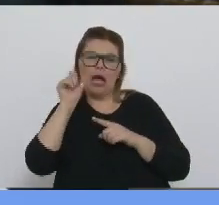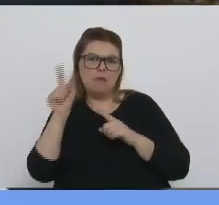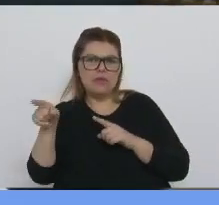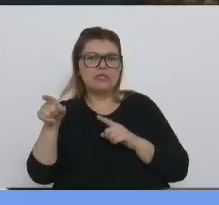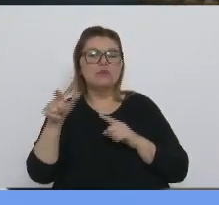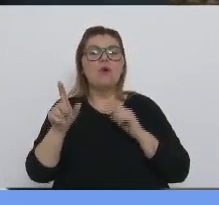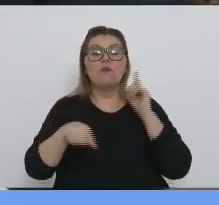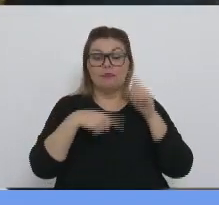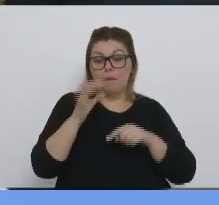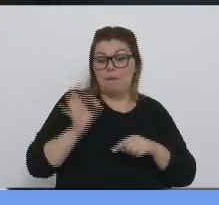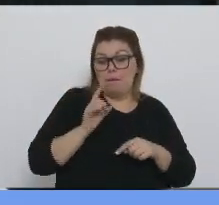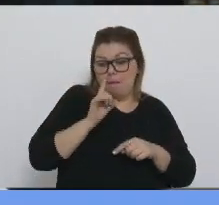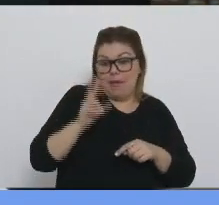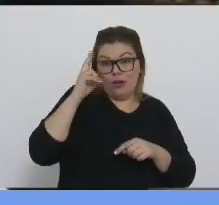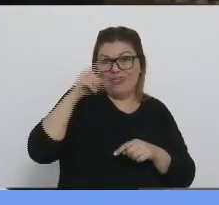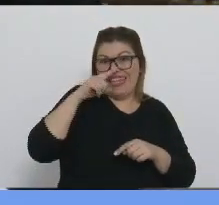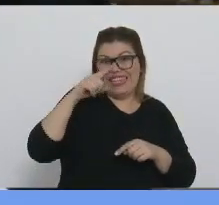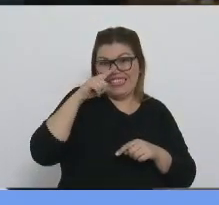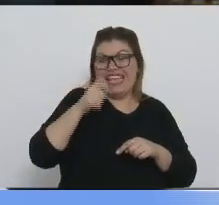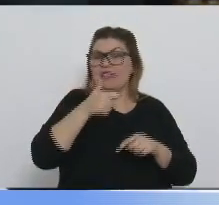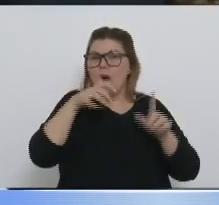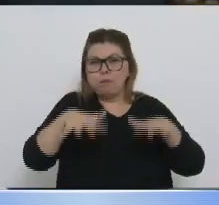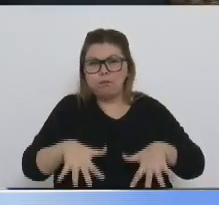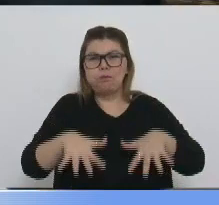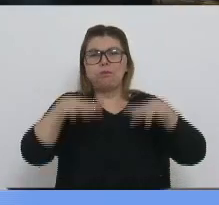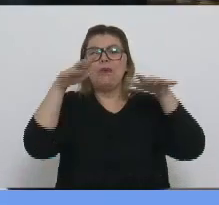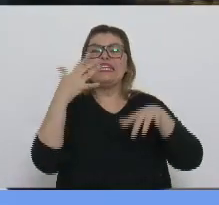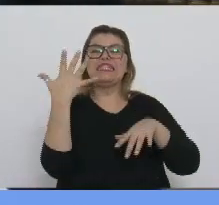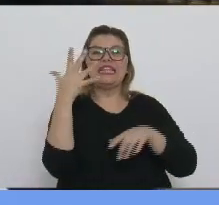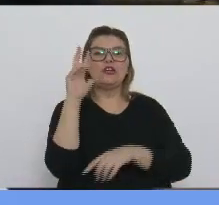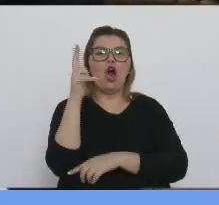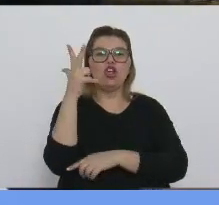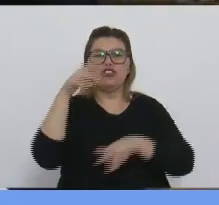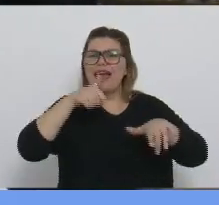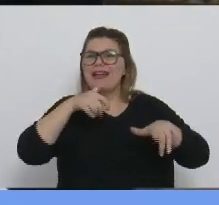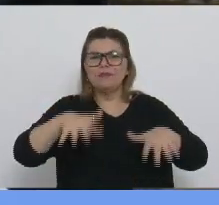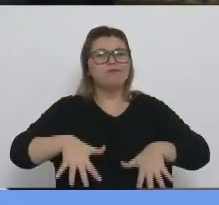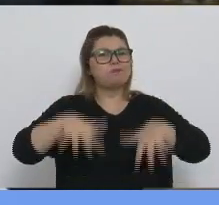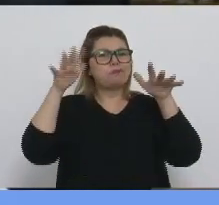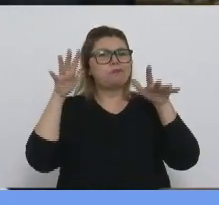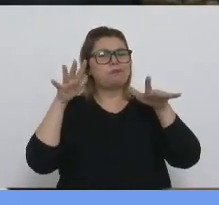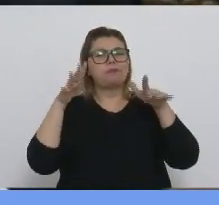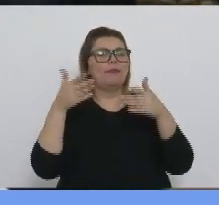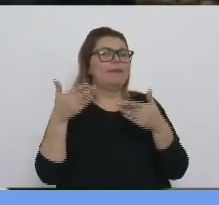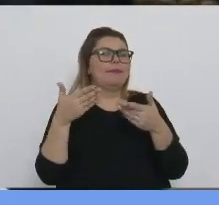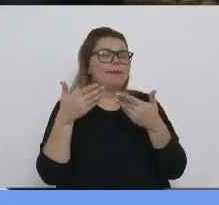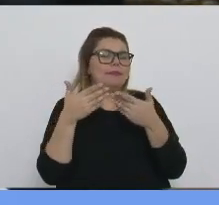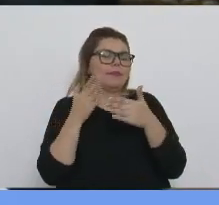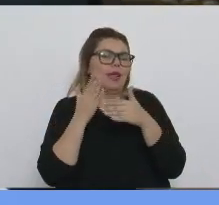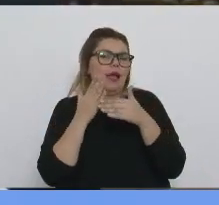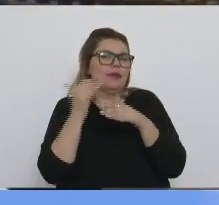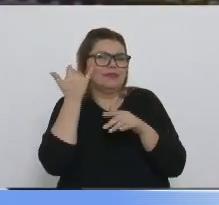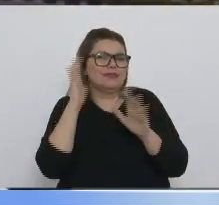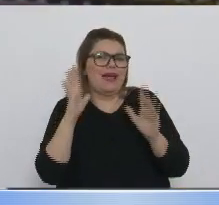1977 dejó bajo agua como a 105 hoteles bueno nunca más se volvió volvió a ser lo que era